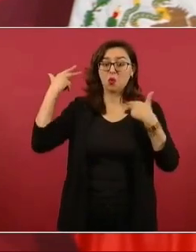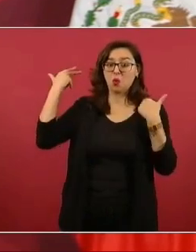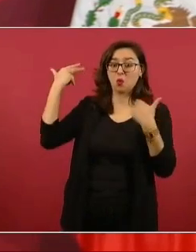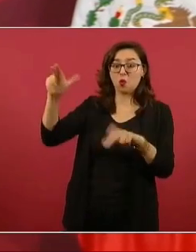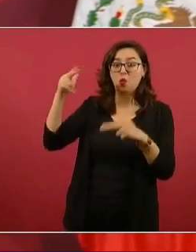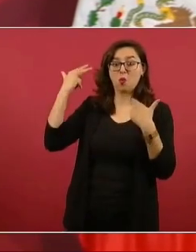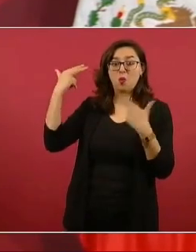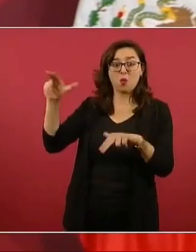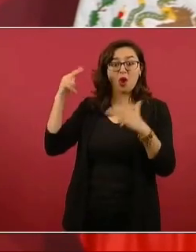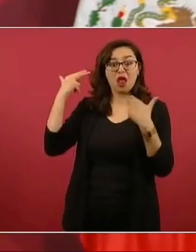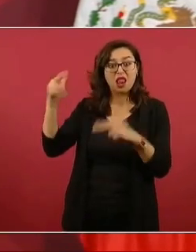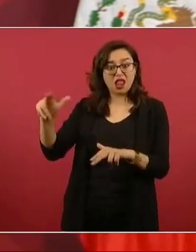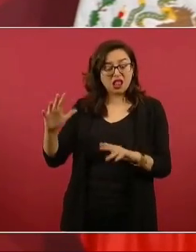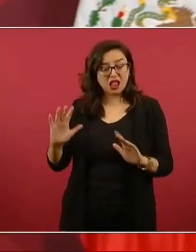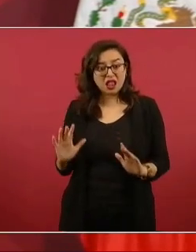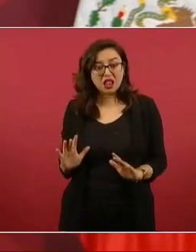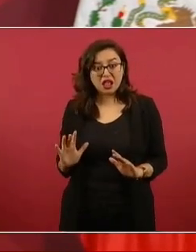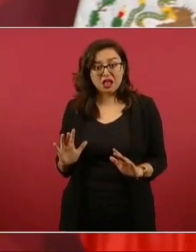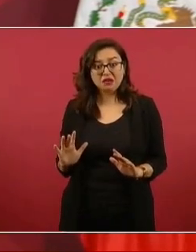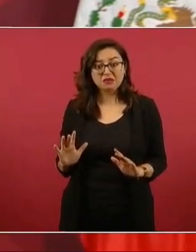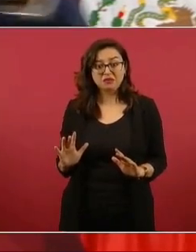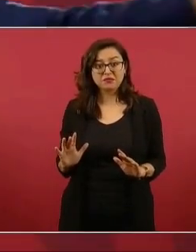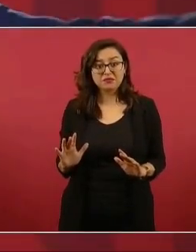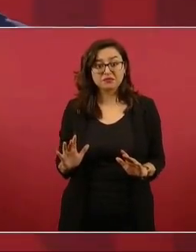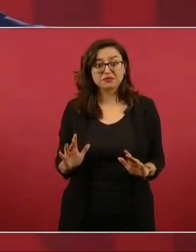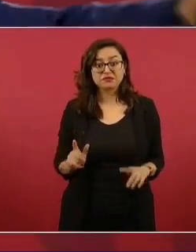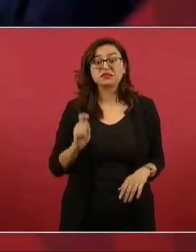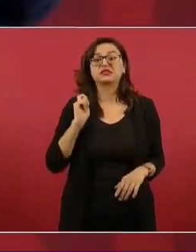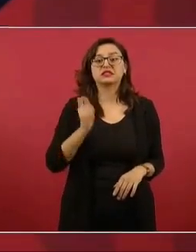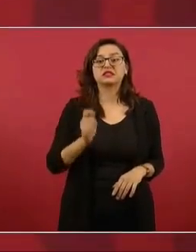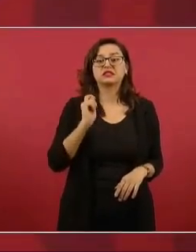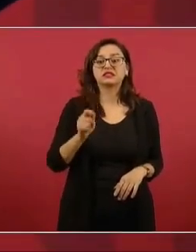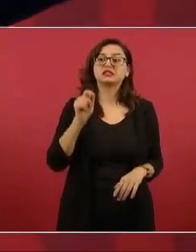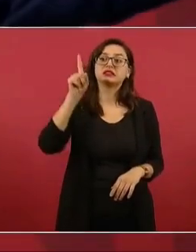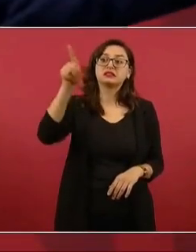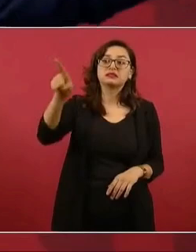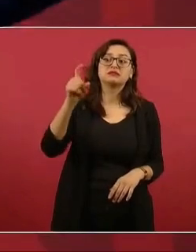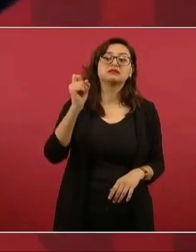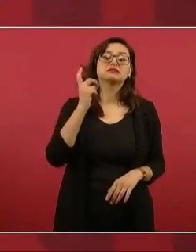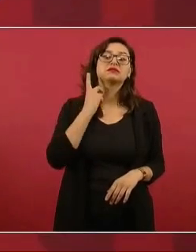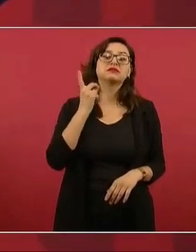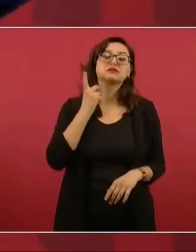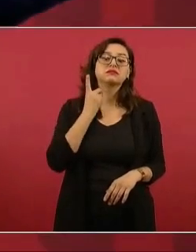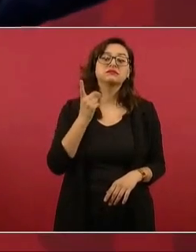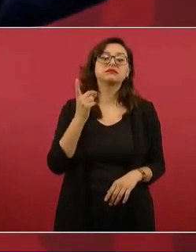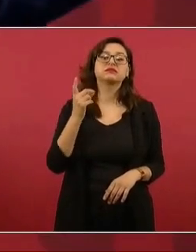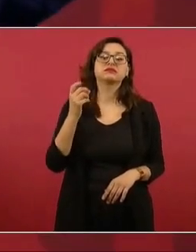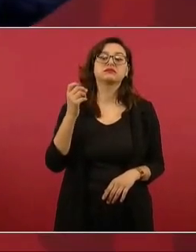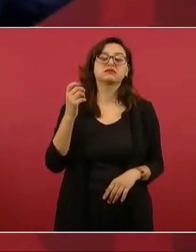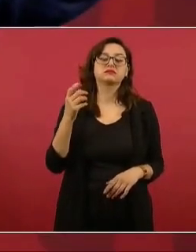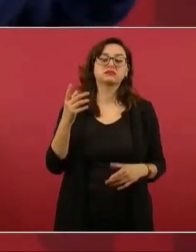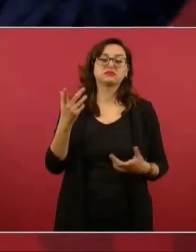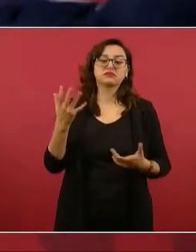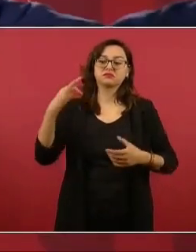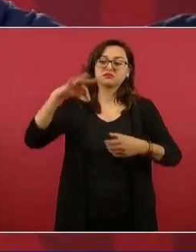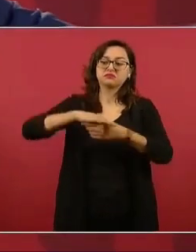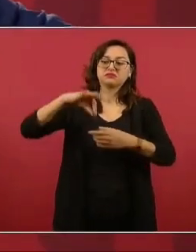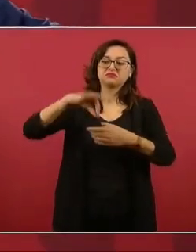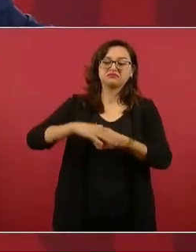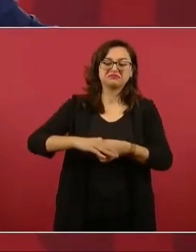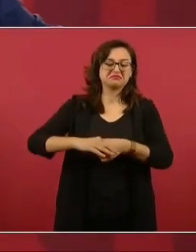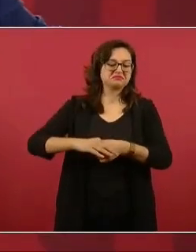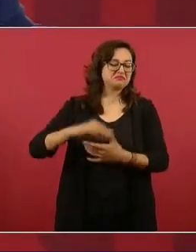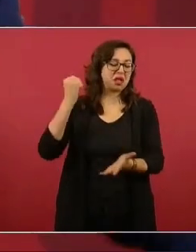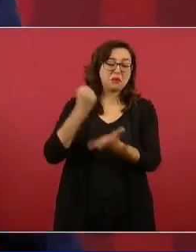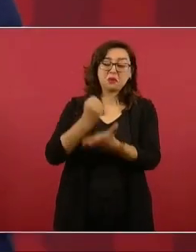una moratoria, que no me van a aprobar ninguna iniciativa de reforma constitucional.